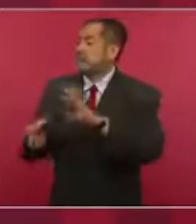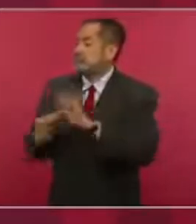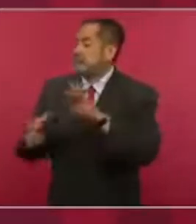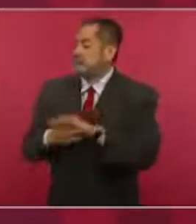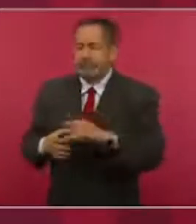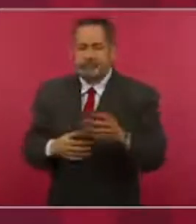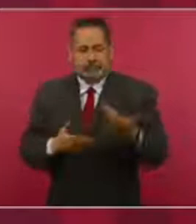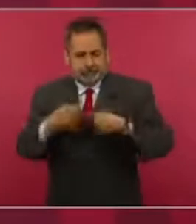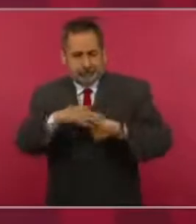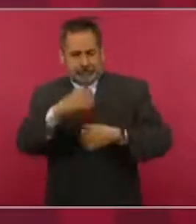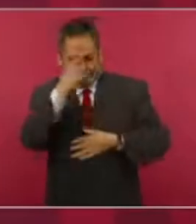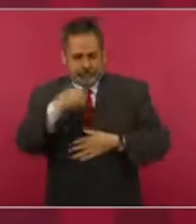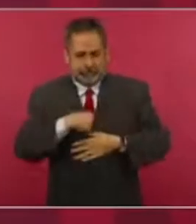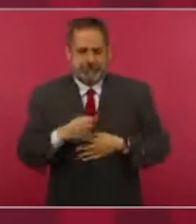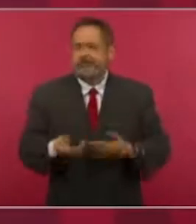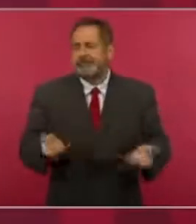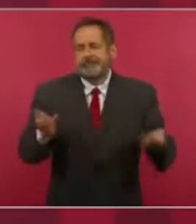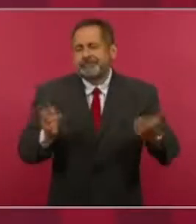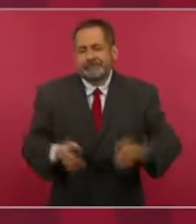voten por ellos.